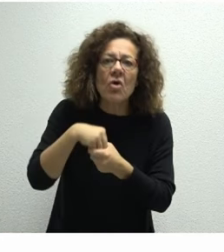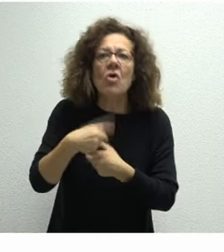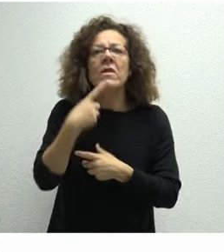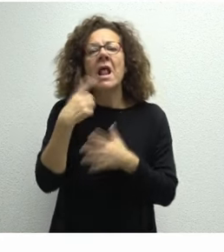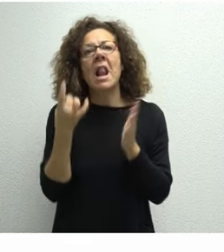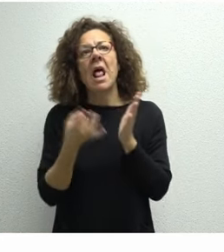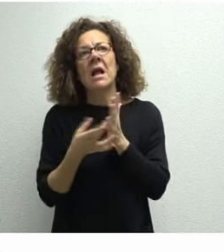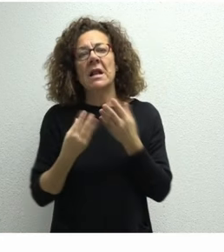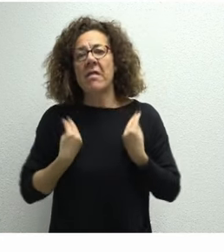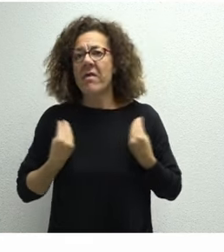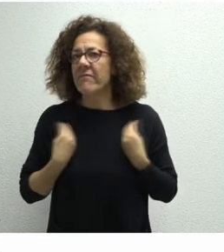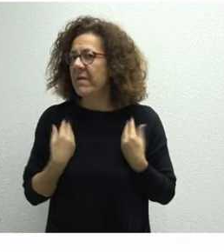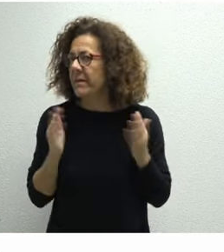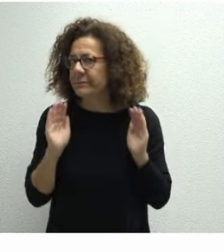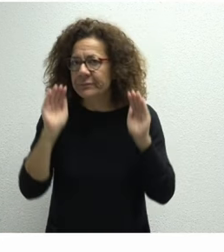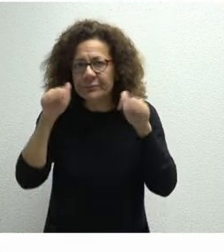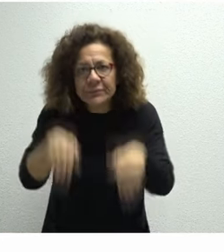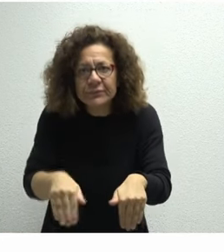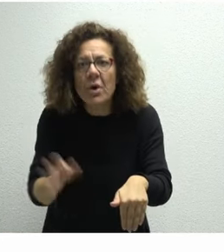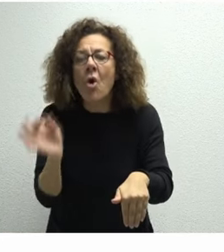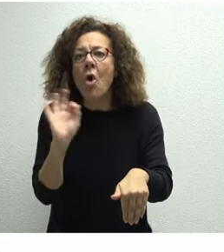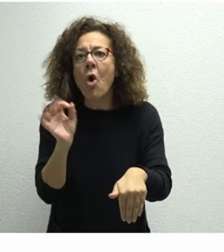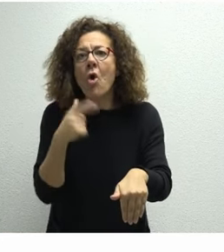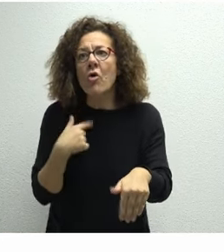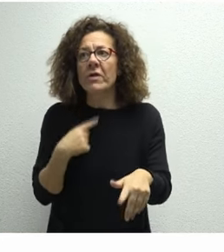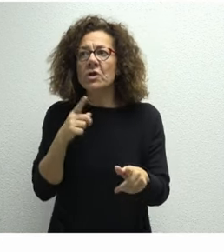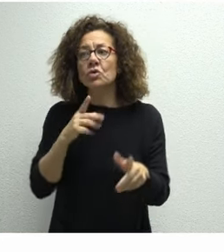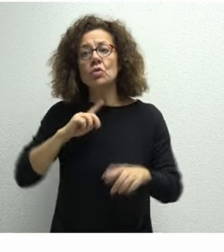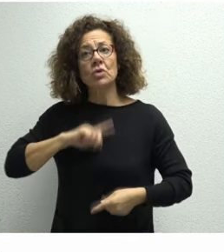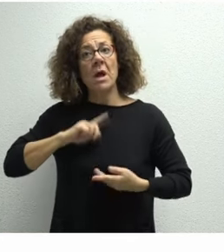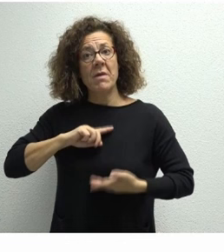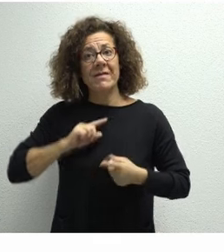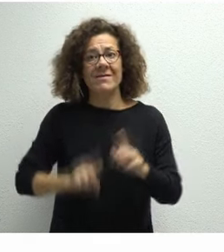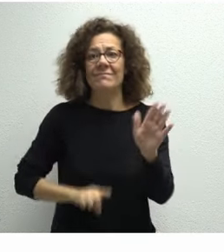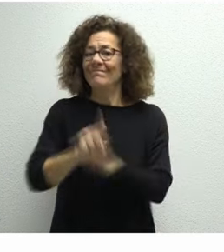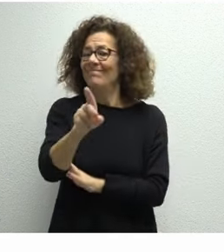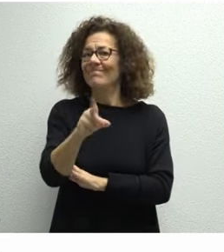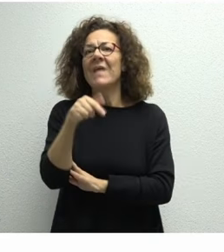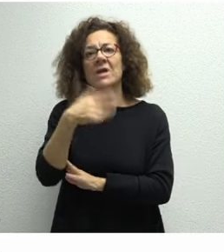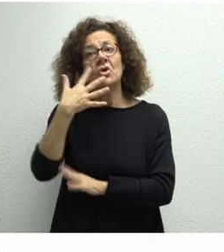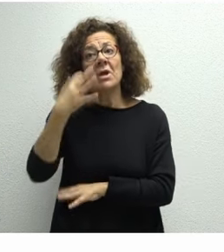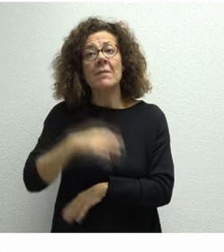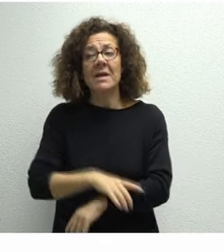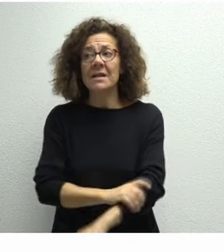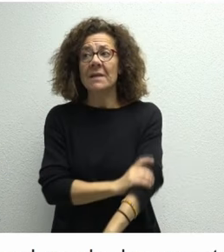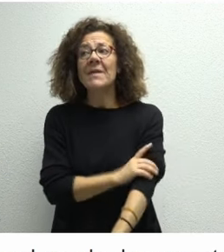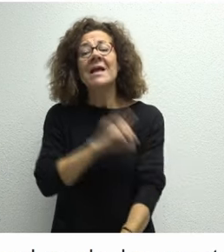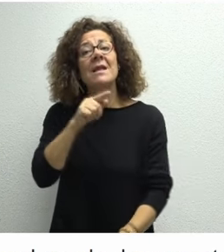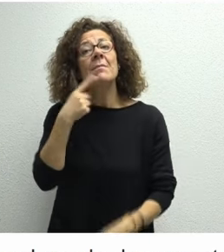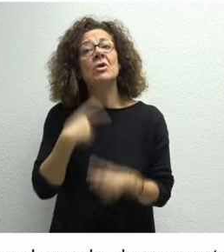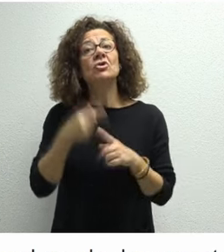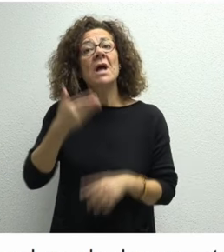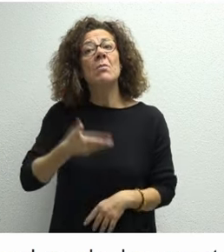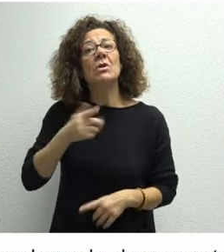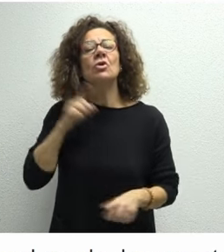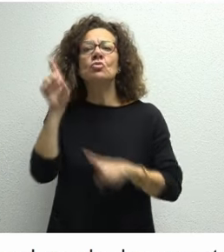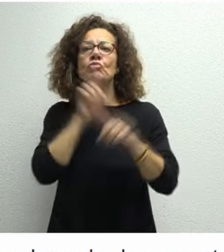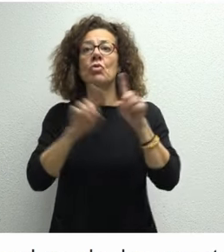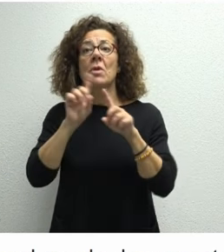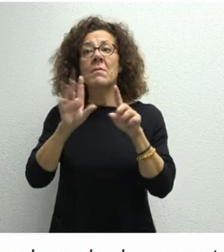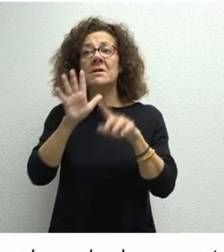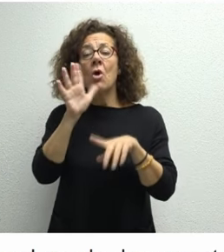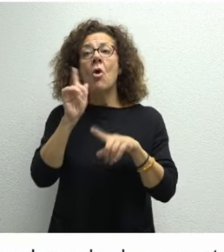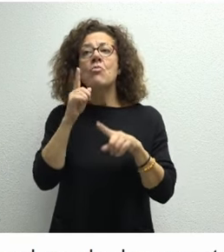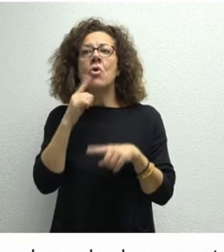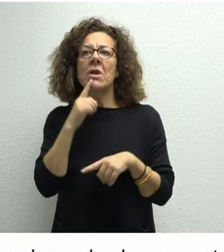calidad de vida o de potenciar sus capacidades Esta es una realidad no y luego cosa importante también los problemas derivados de la